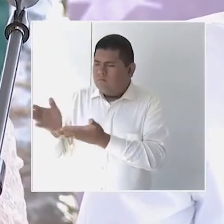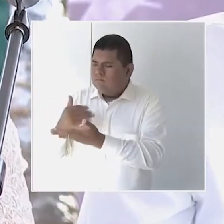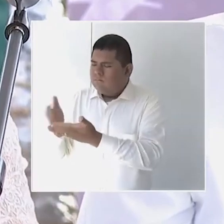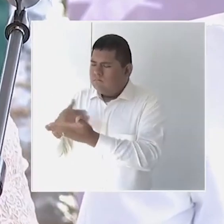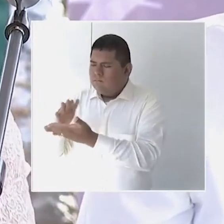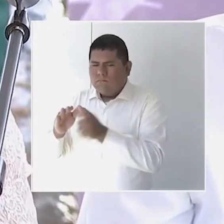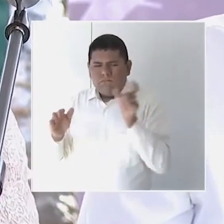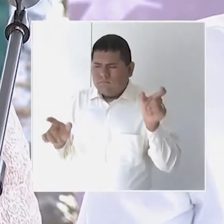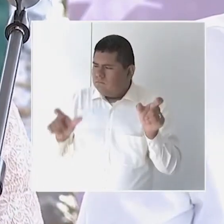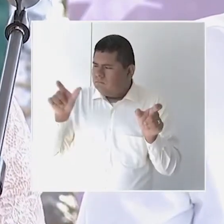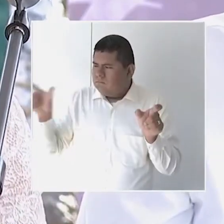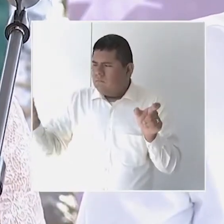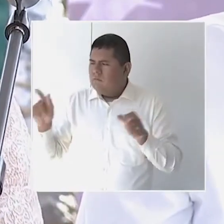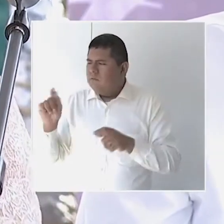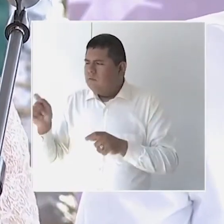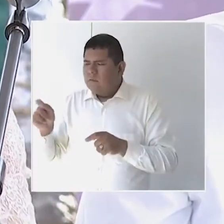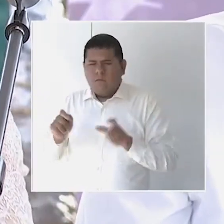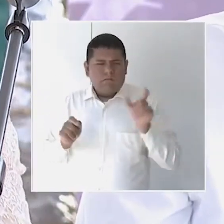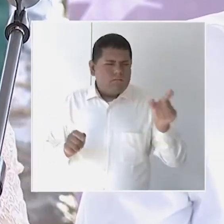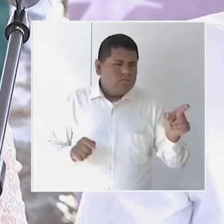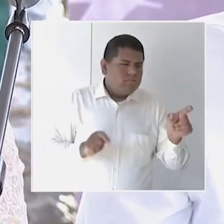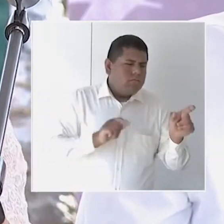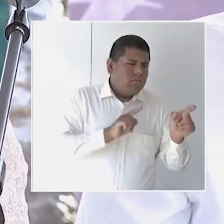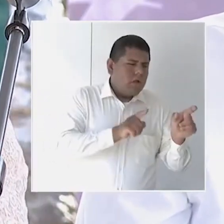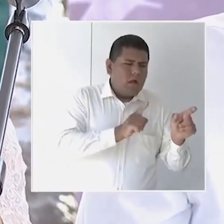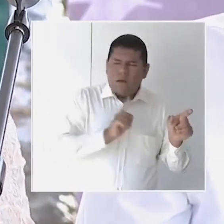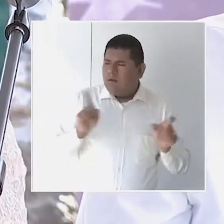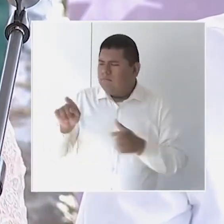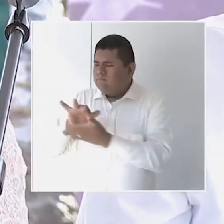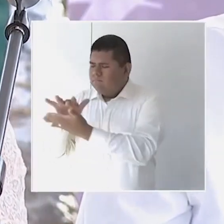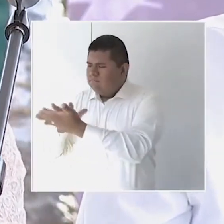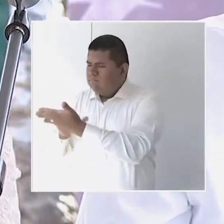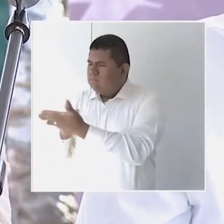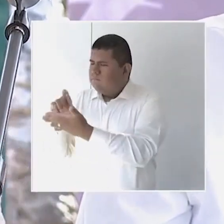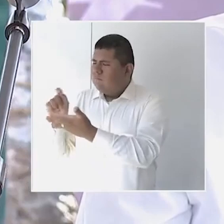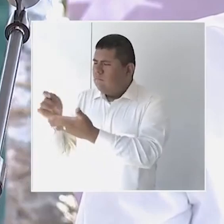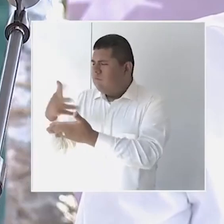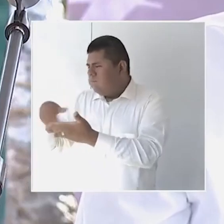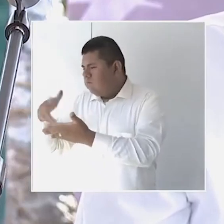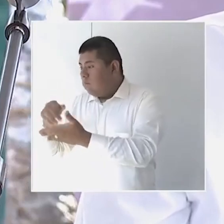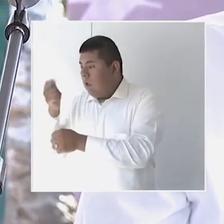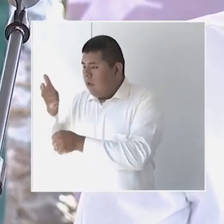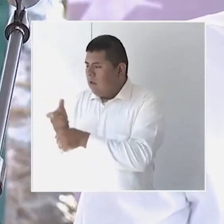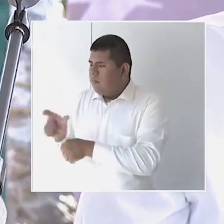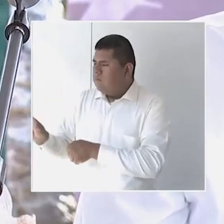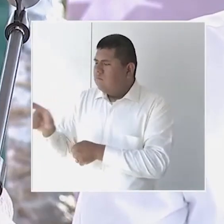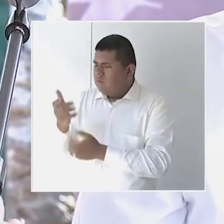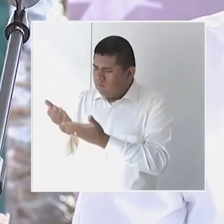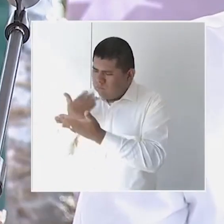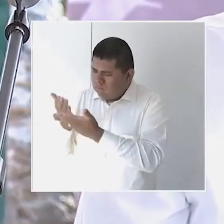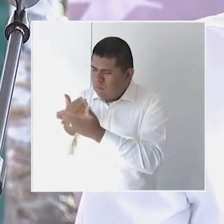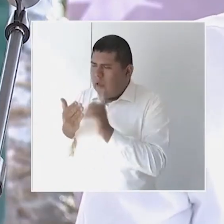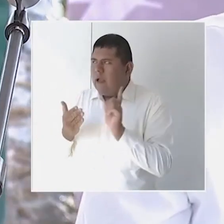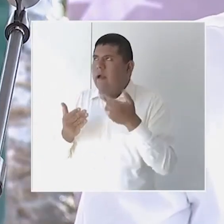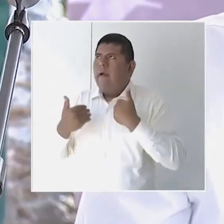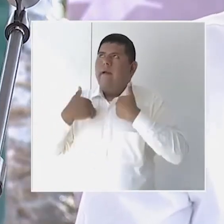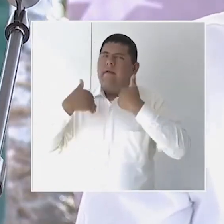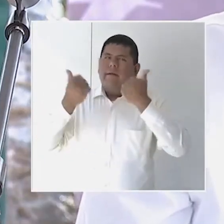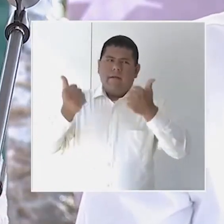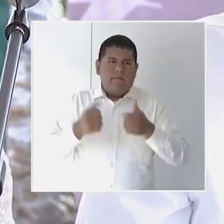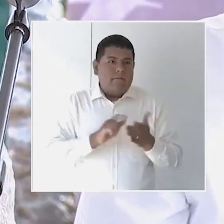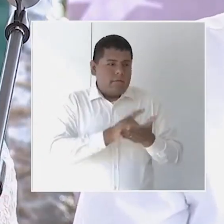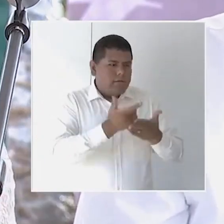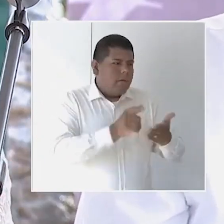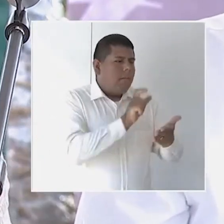podía, yo le hice caso muy en serio. Me suspendía la lectura, consultaba en el diccionario y anotaba al margen